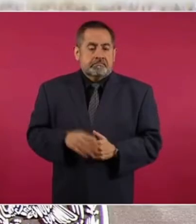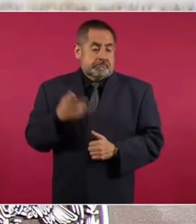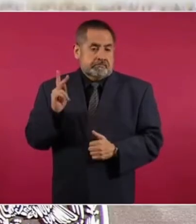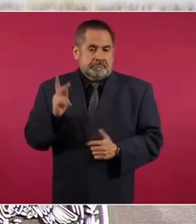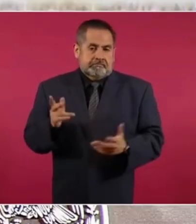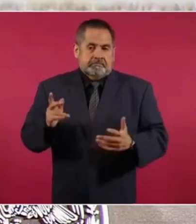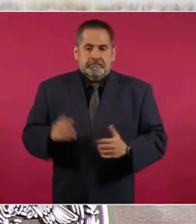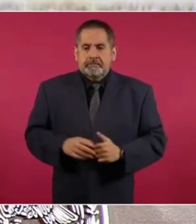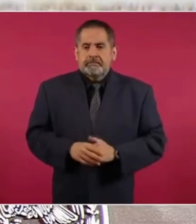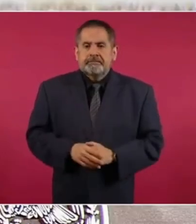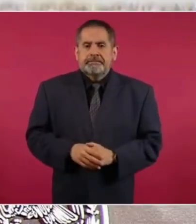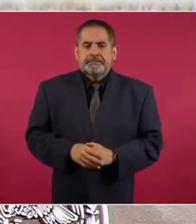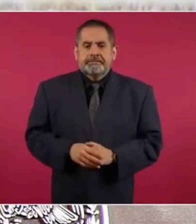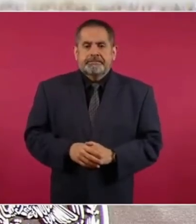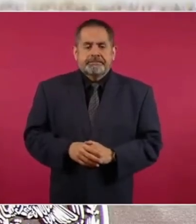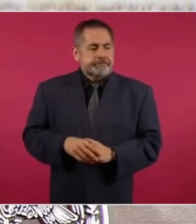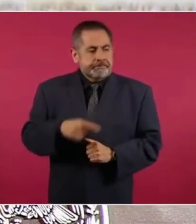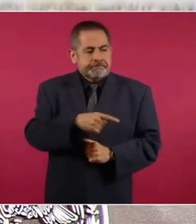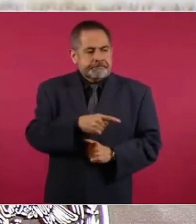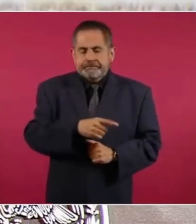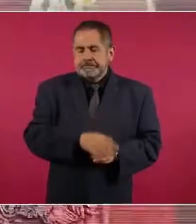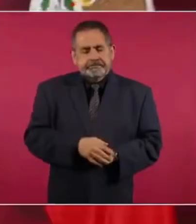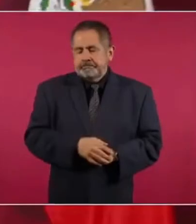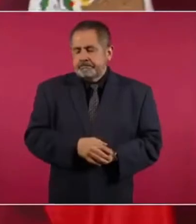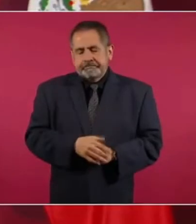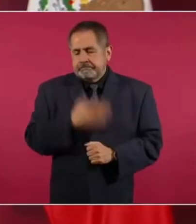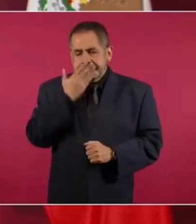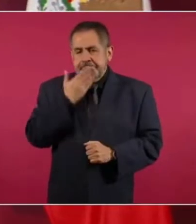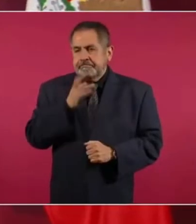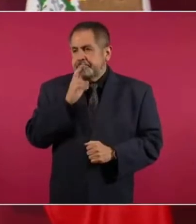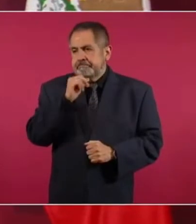pero no les va a dar resultados,